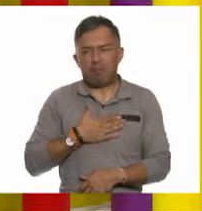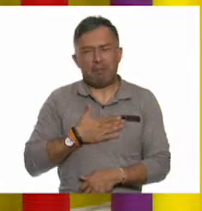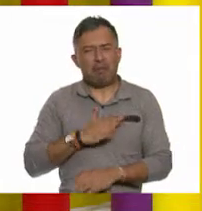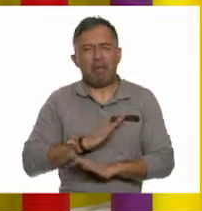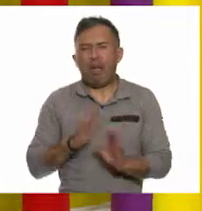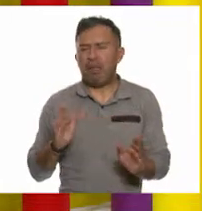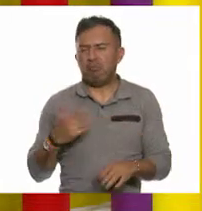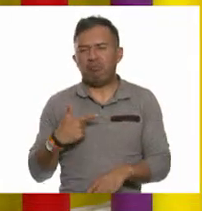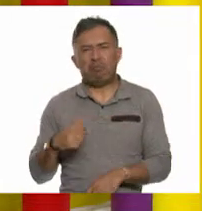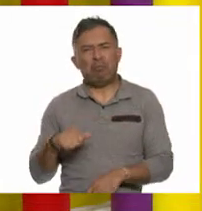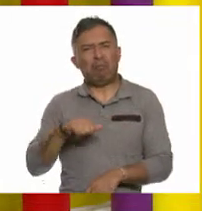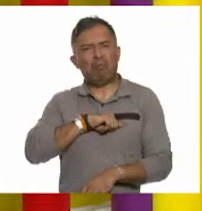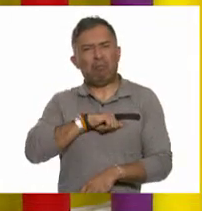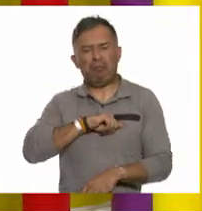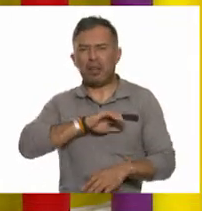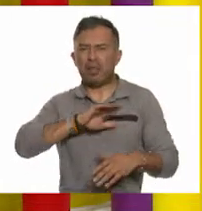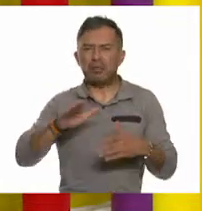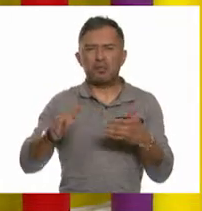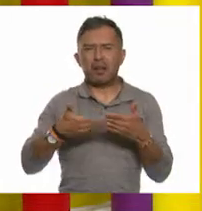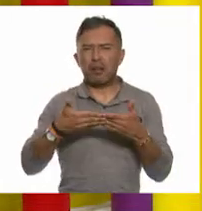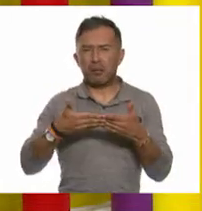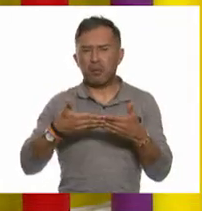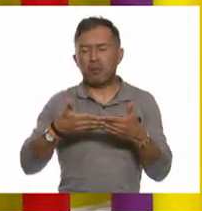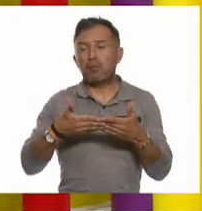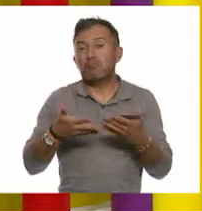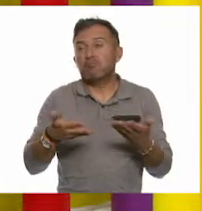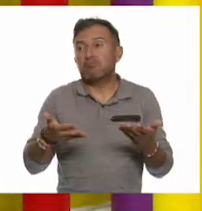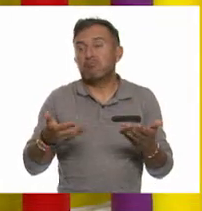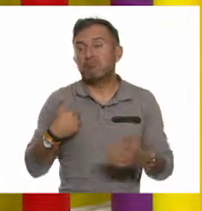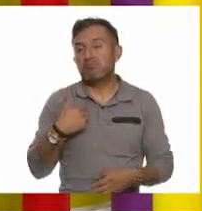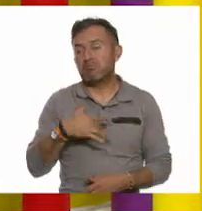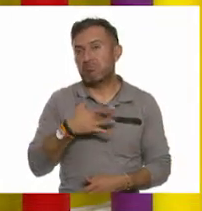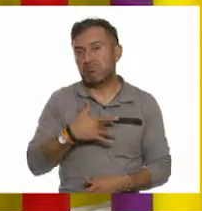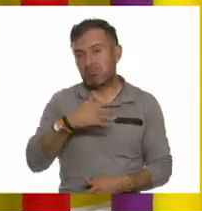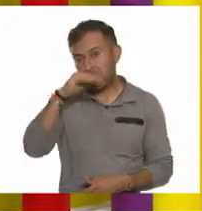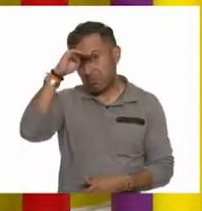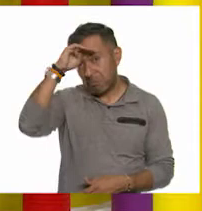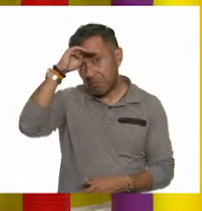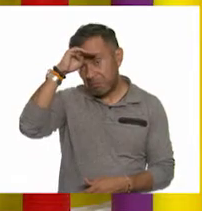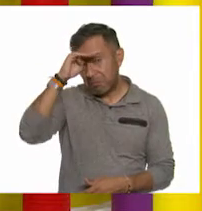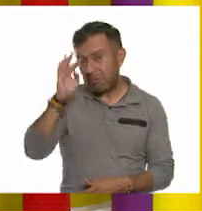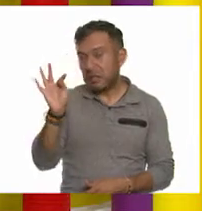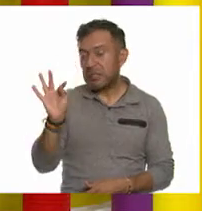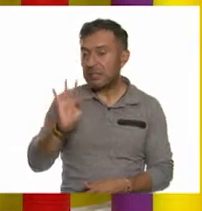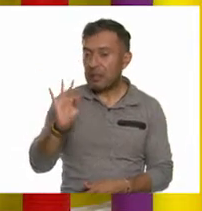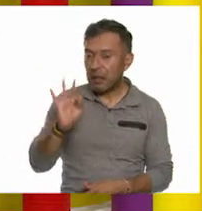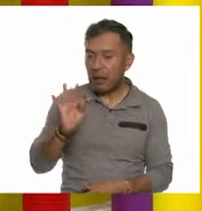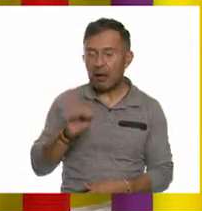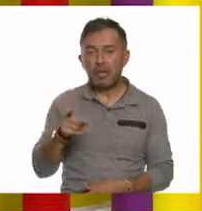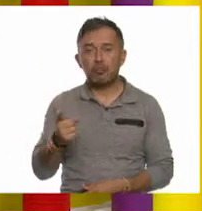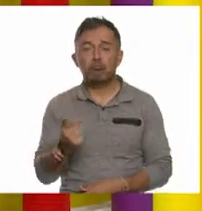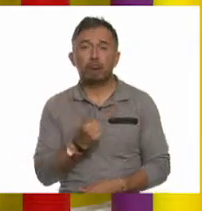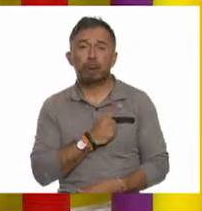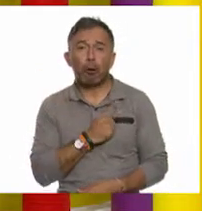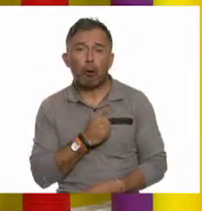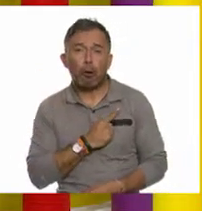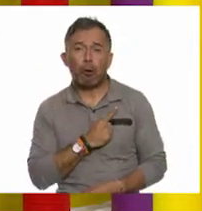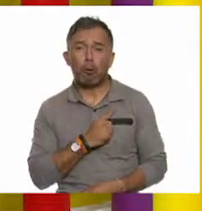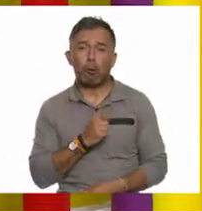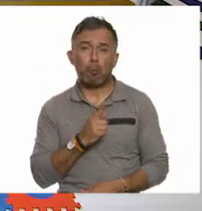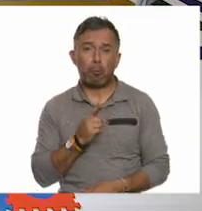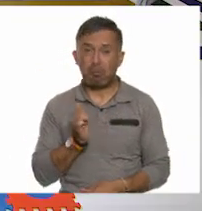muy cerrado y no sé, como que siento que probablemente pues está muy solito o algo